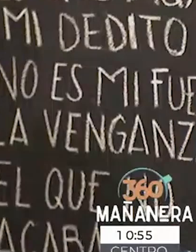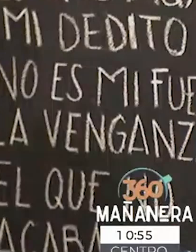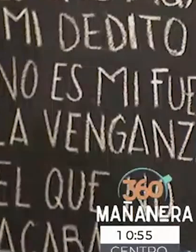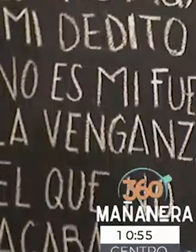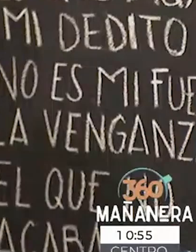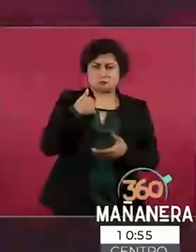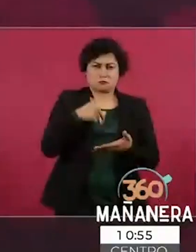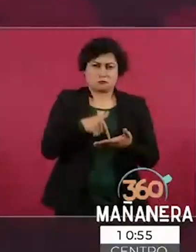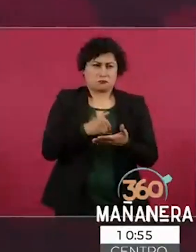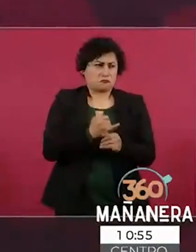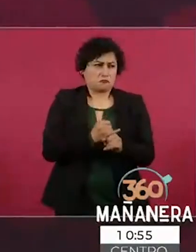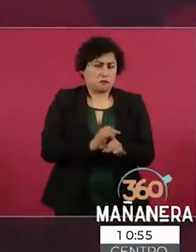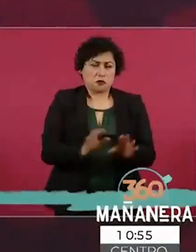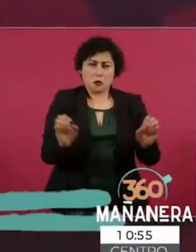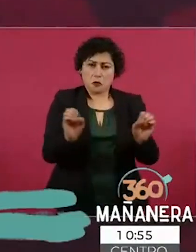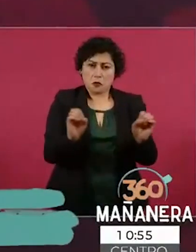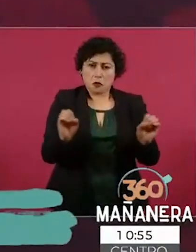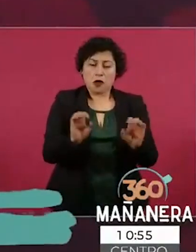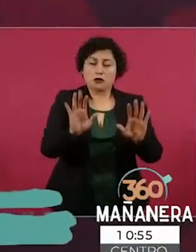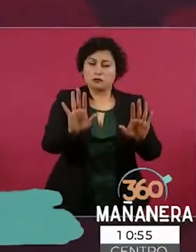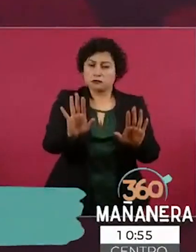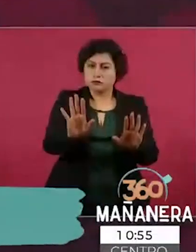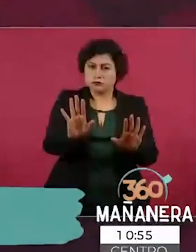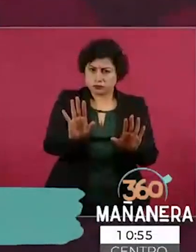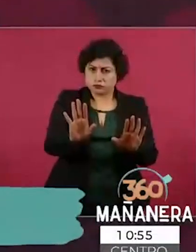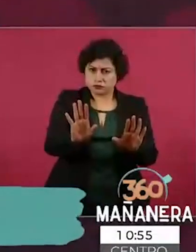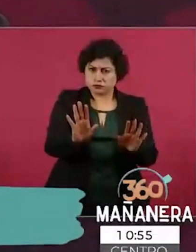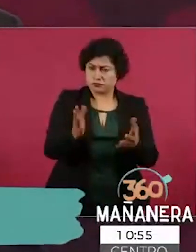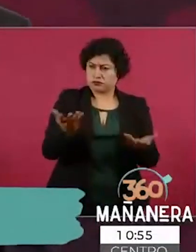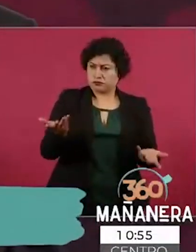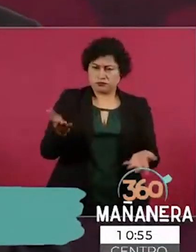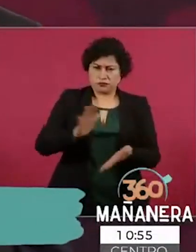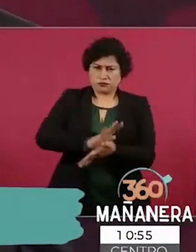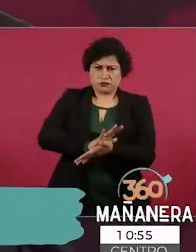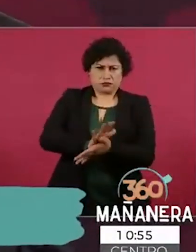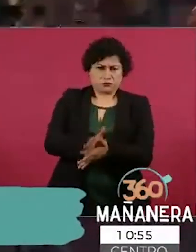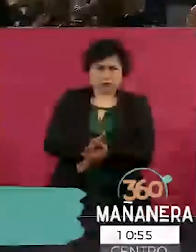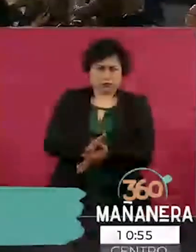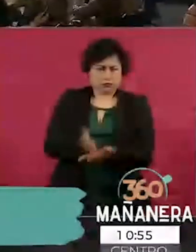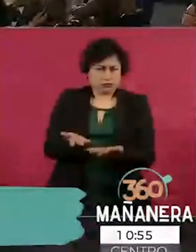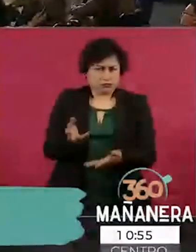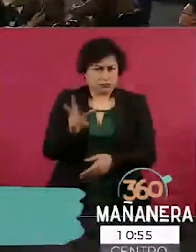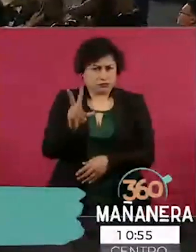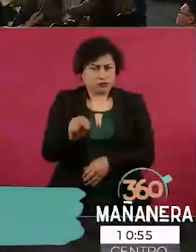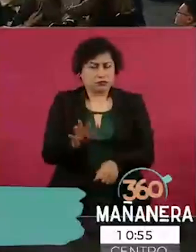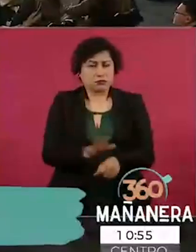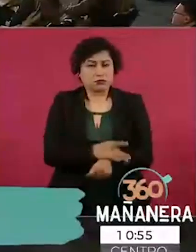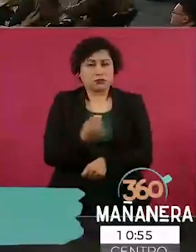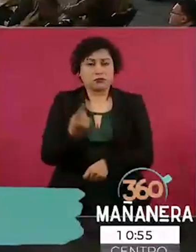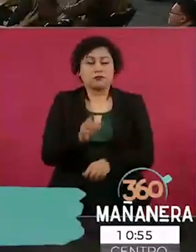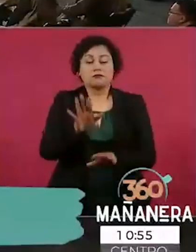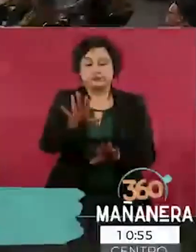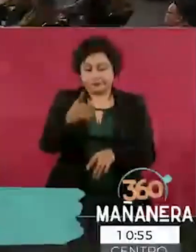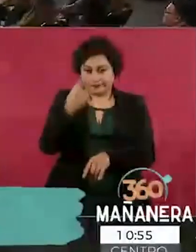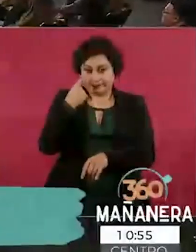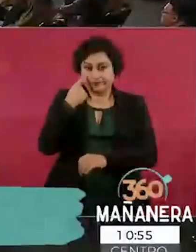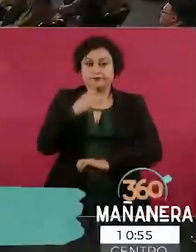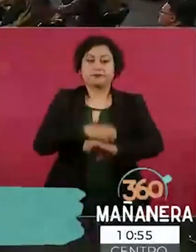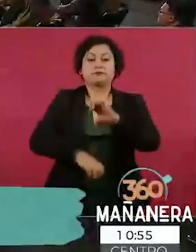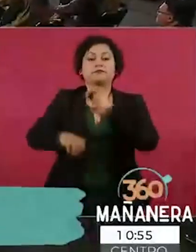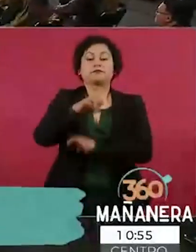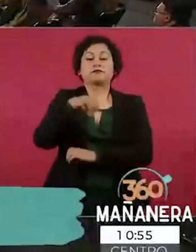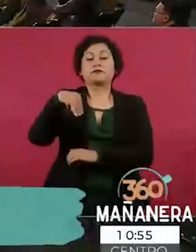a escuchar no tienen por qué ser discriminadas en el caso de mexicana también hay que